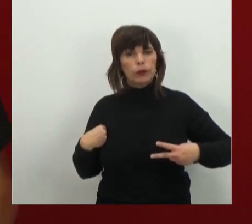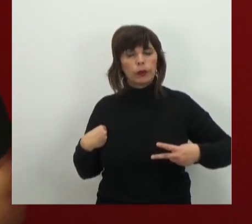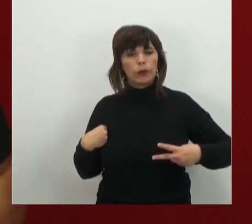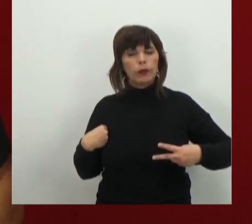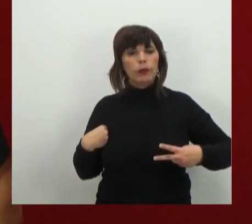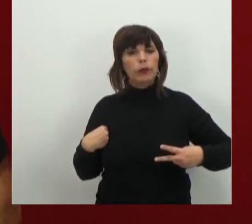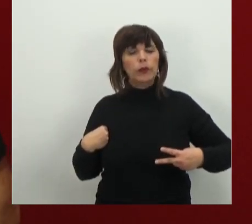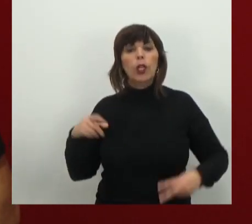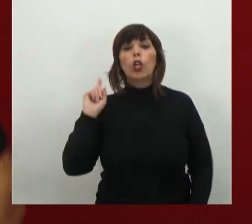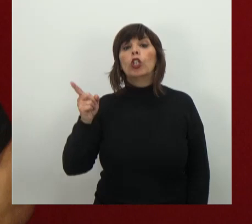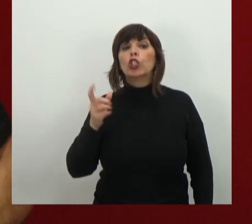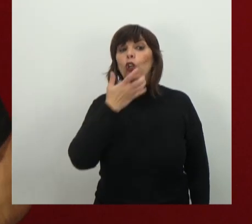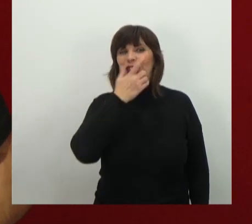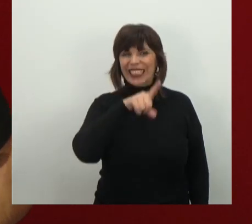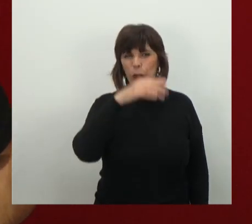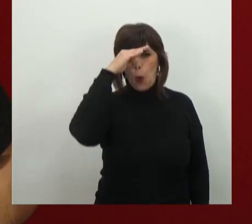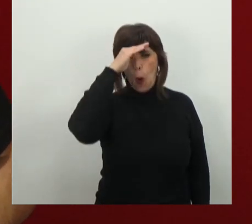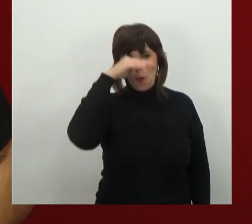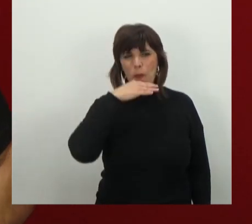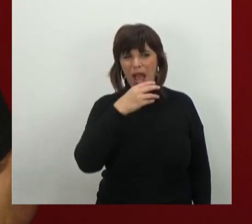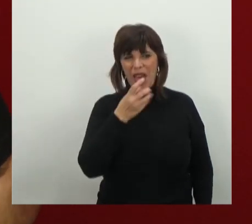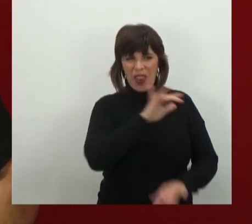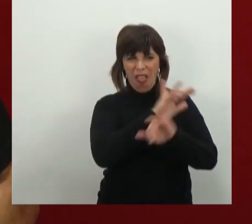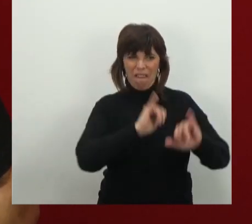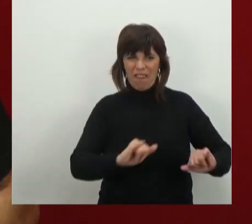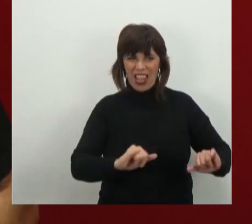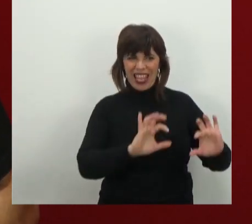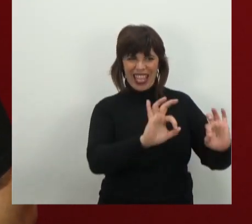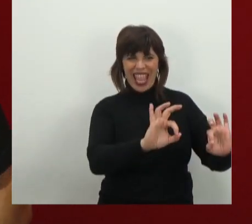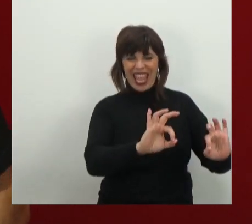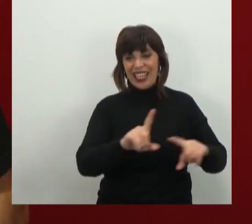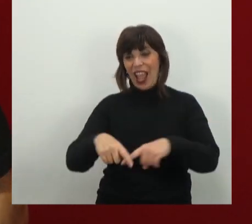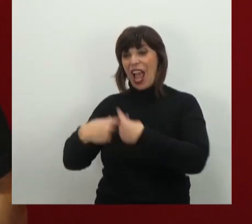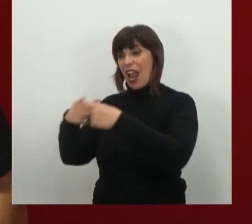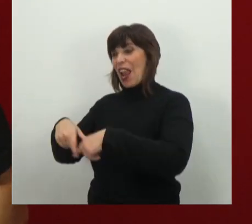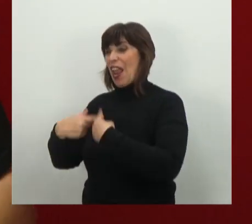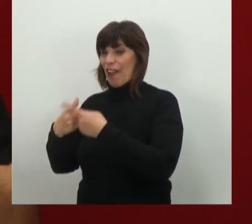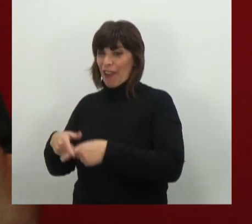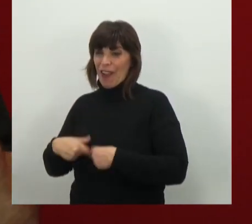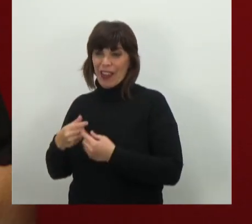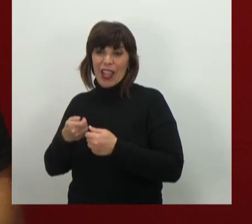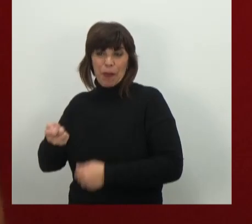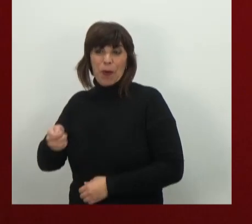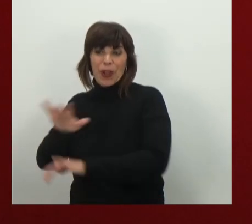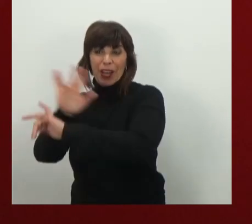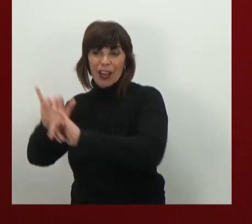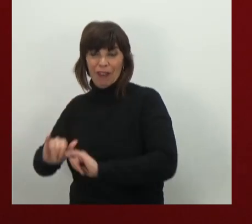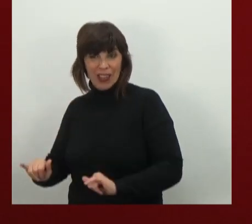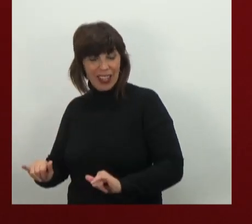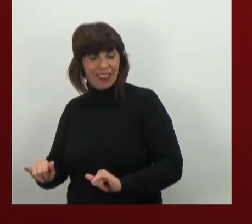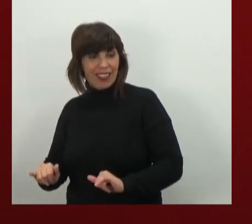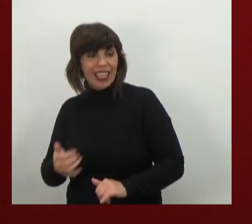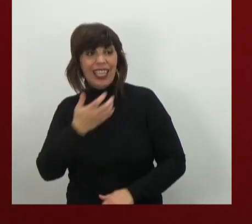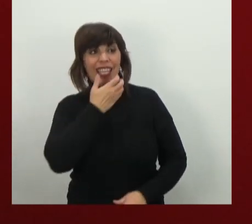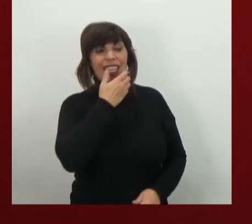Porque solo si eres un padre feliz, harás a tu familia feliz. Si eres una mamá feliz, harás a tu familia feliz. Si no, si